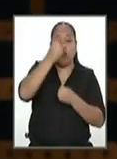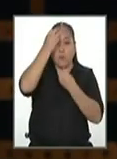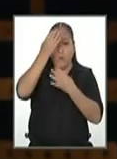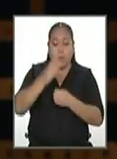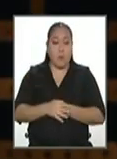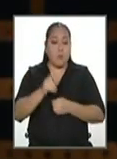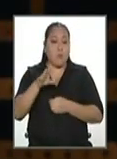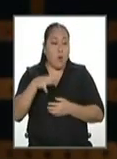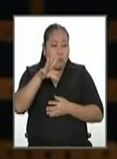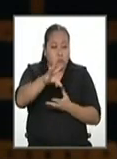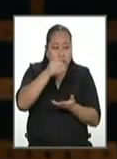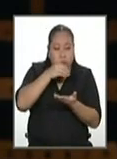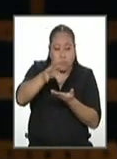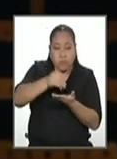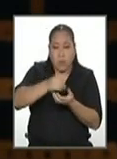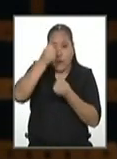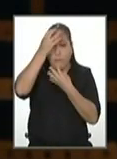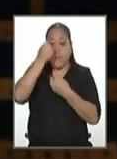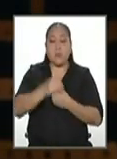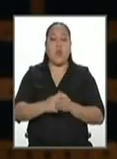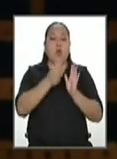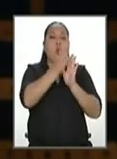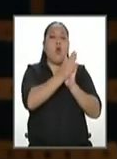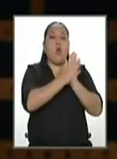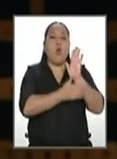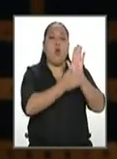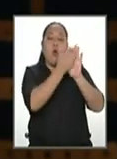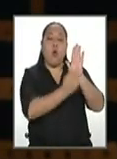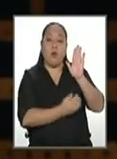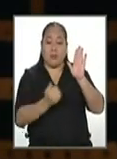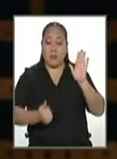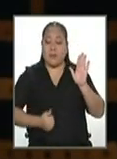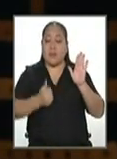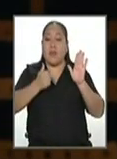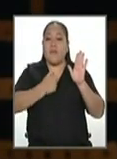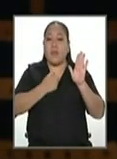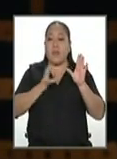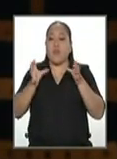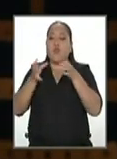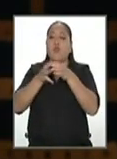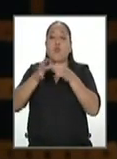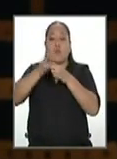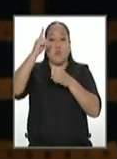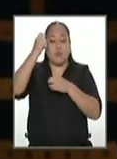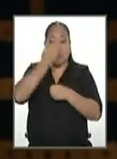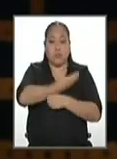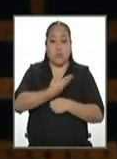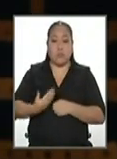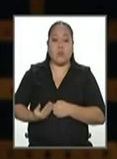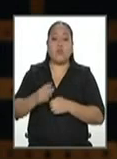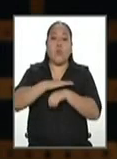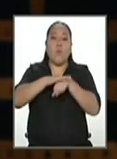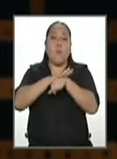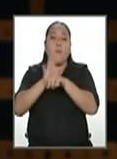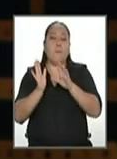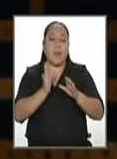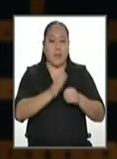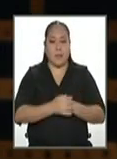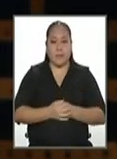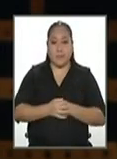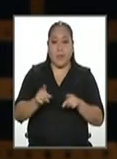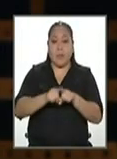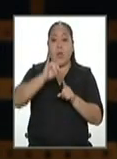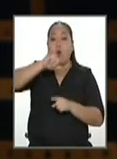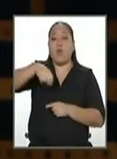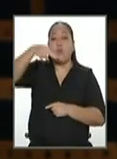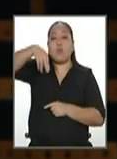podrán obtener información de las hojas de vida, de las fórmulas presidenciales y sus planes de gobiernos. Además, el Jurado Nacional de